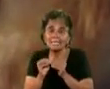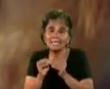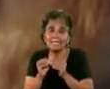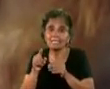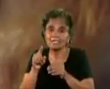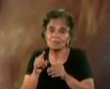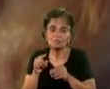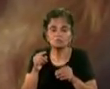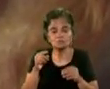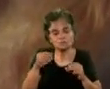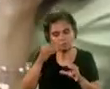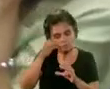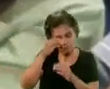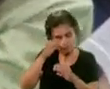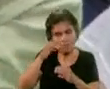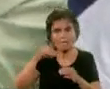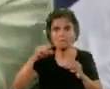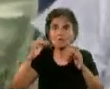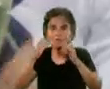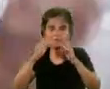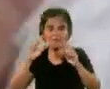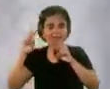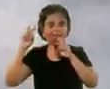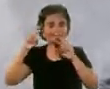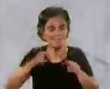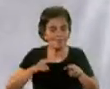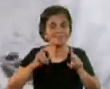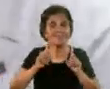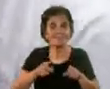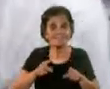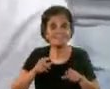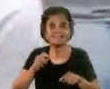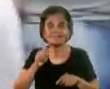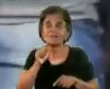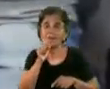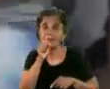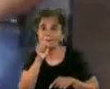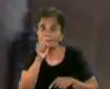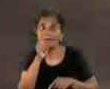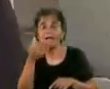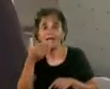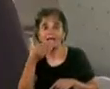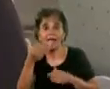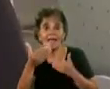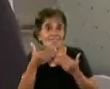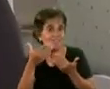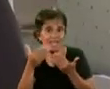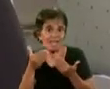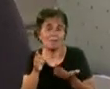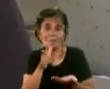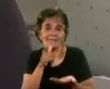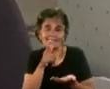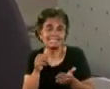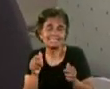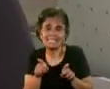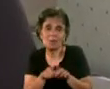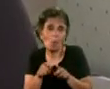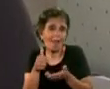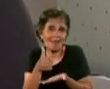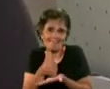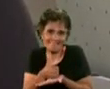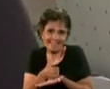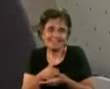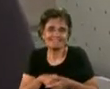tenemos micrófonos de ambiente, pueden hablar como si estuvieran ahí con el docente o con los compañeros. Bueno, va a mejorar obviamente la